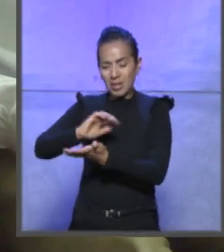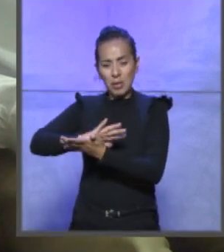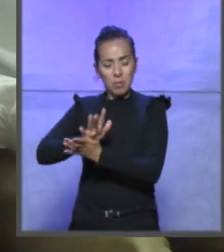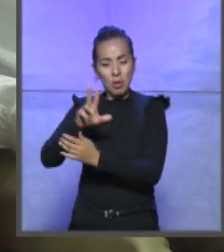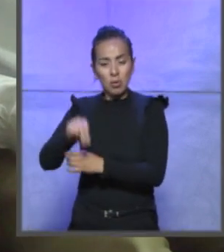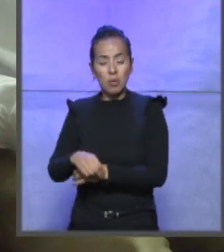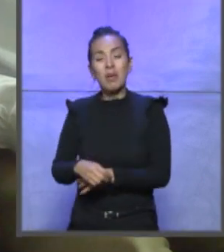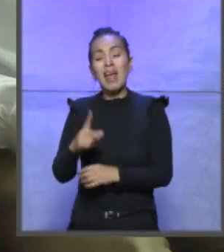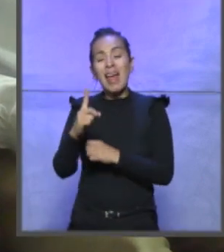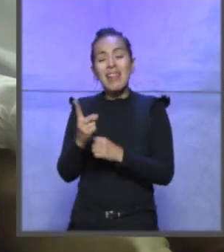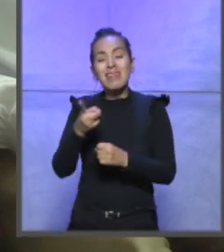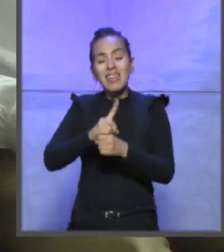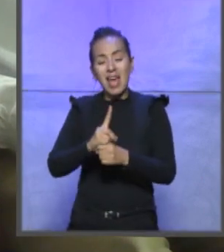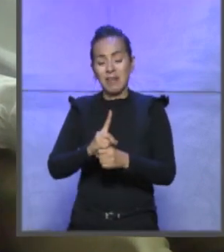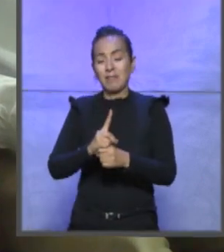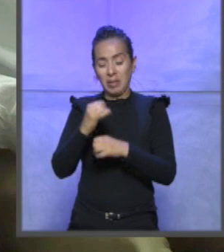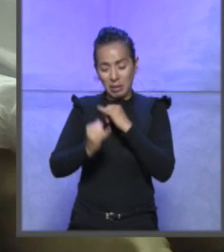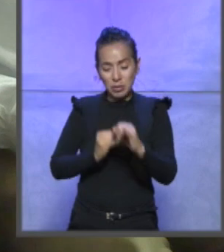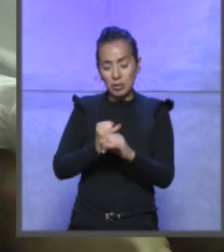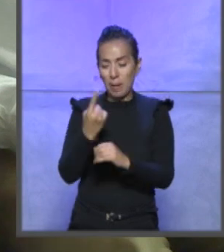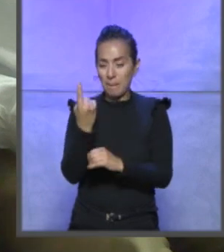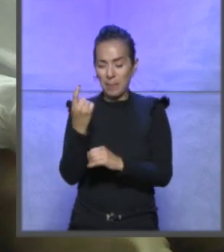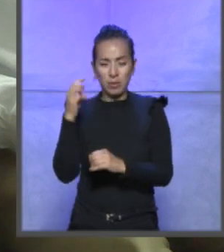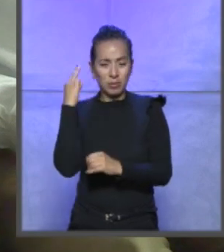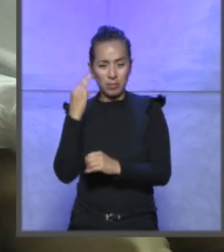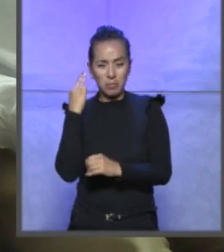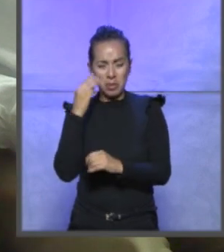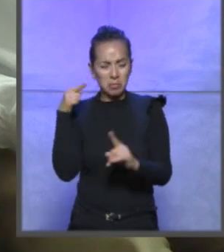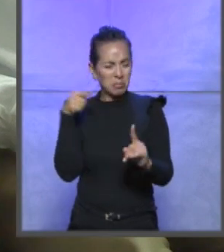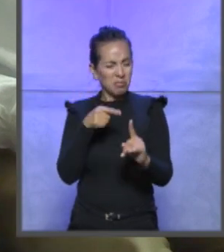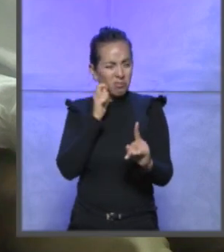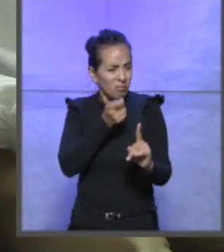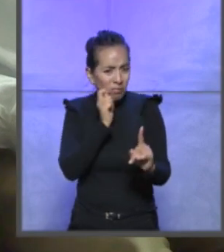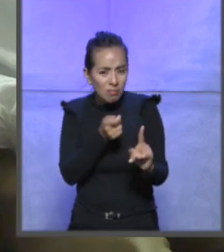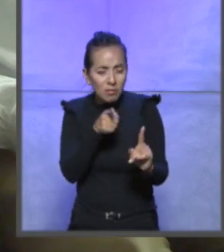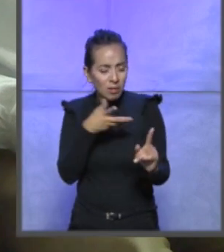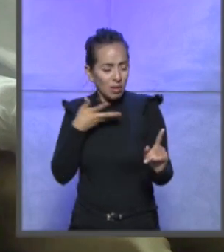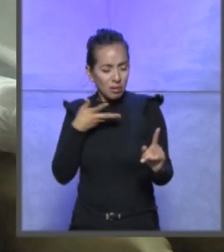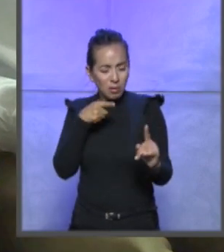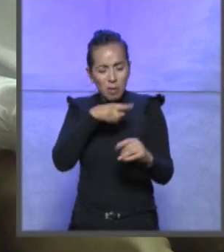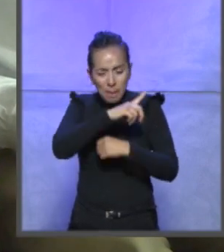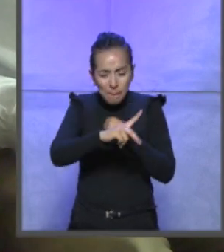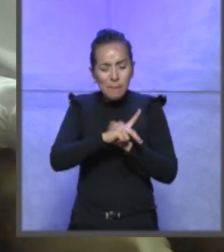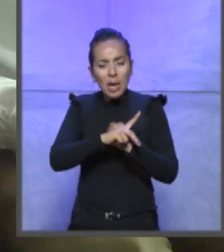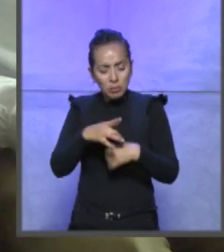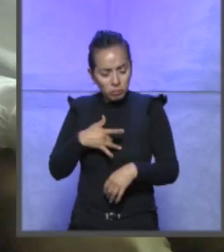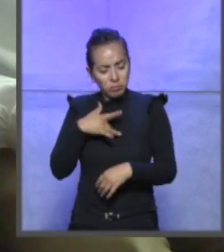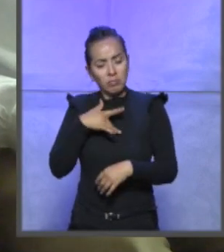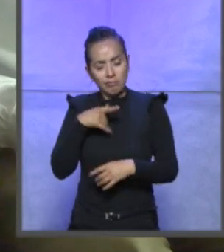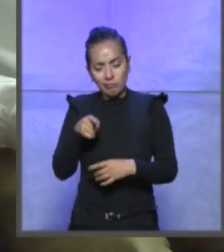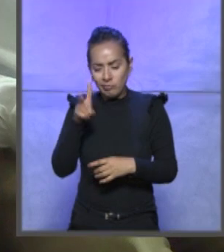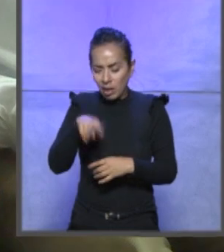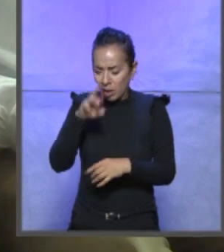con el Día Internacional el 1 de marzo, en el cual menciona y tiene como objetivo tener un país consciente o